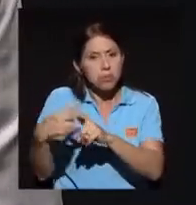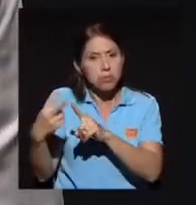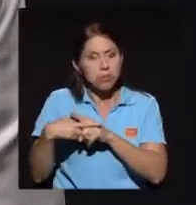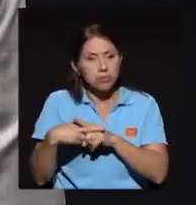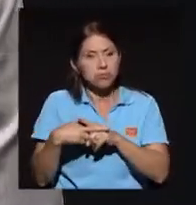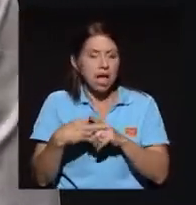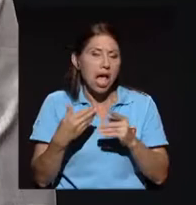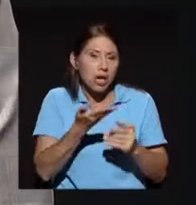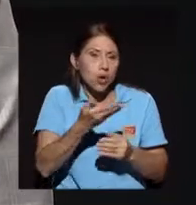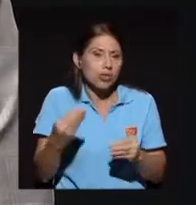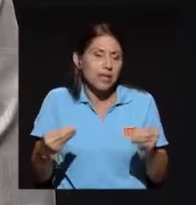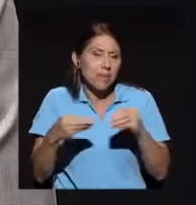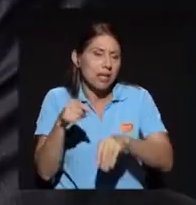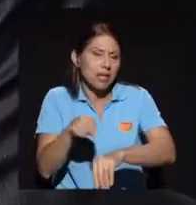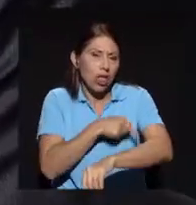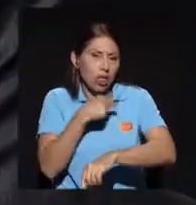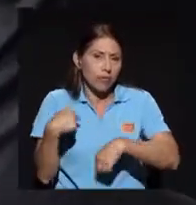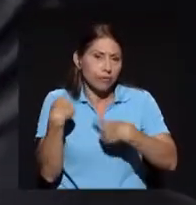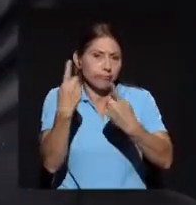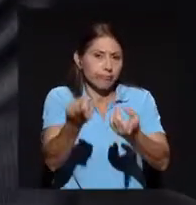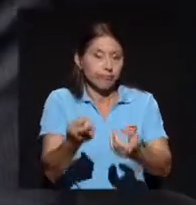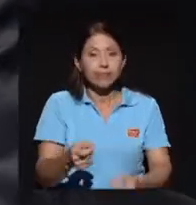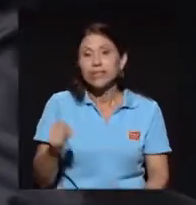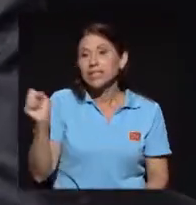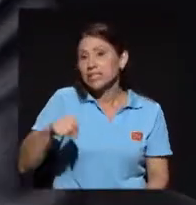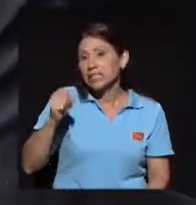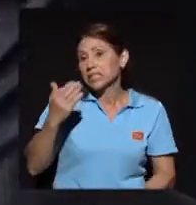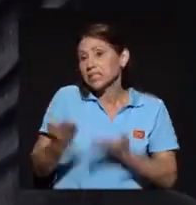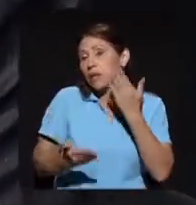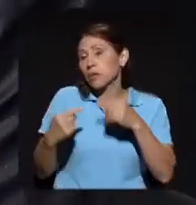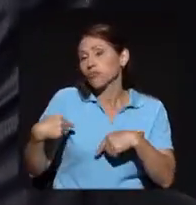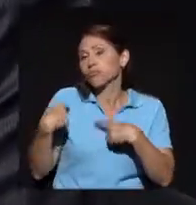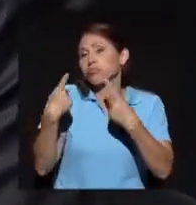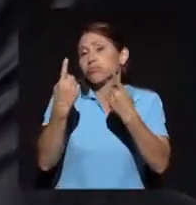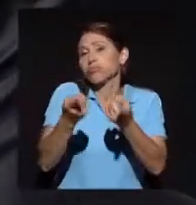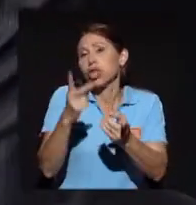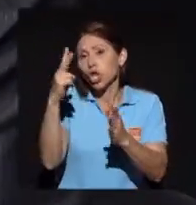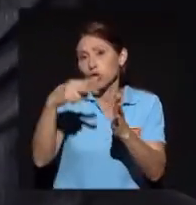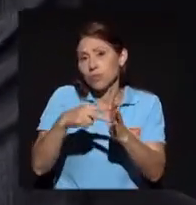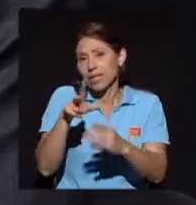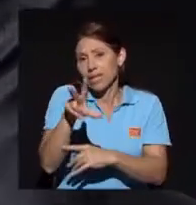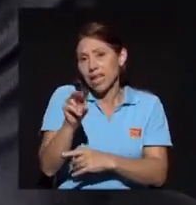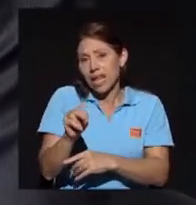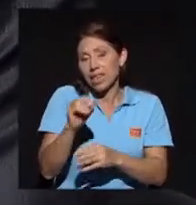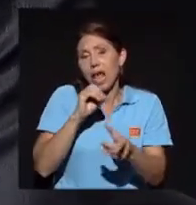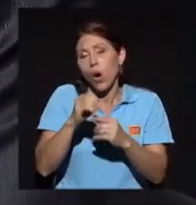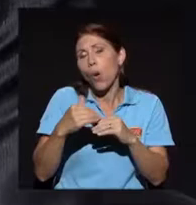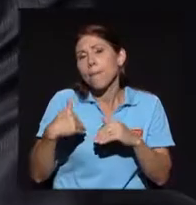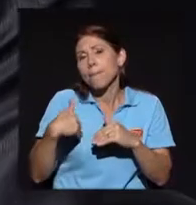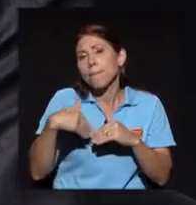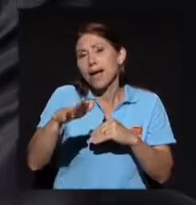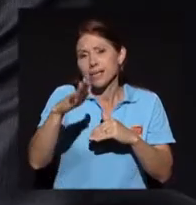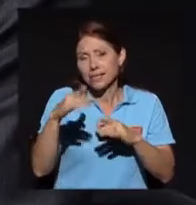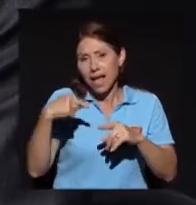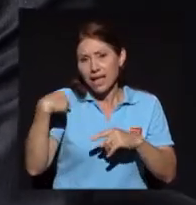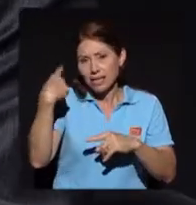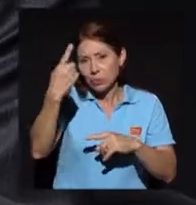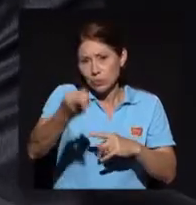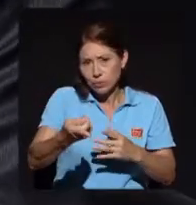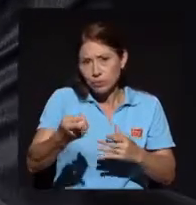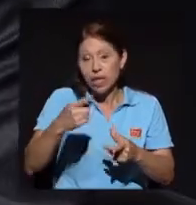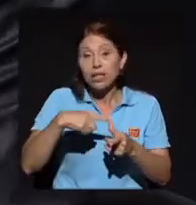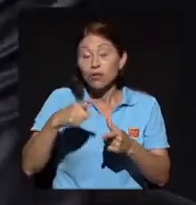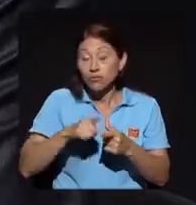tienes razón sí que llegarán para el 2030 o incluso más allá hay acuerdos entonces que